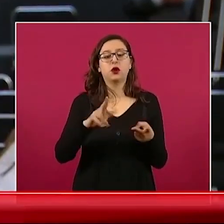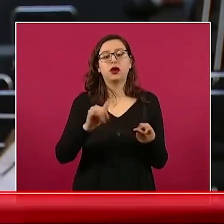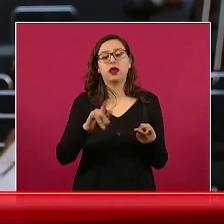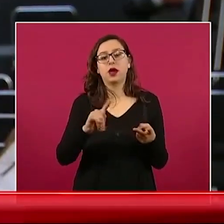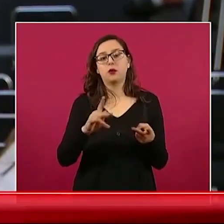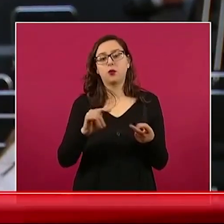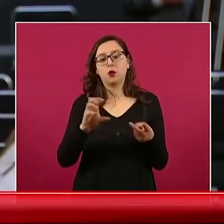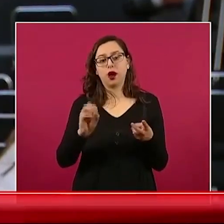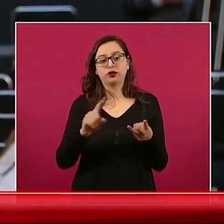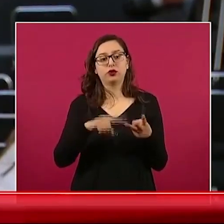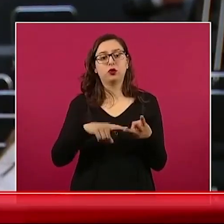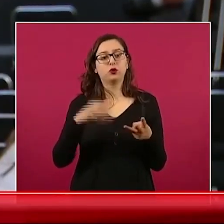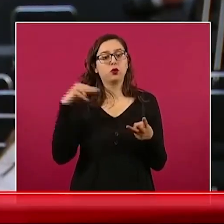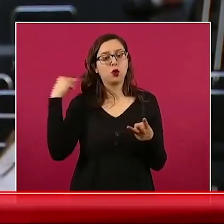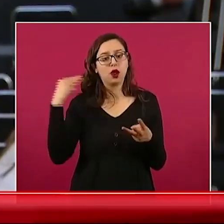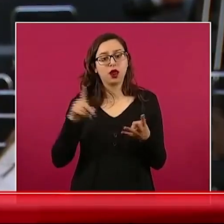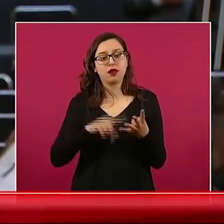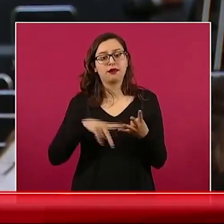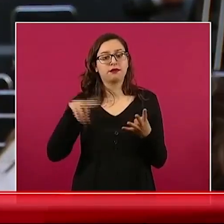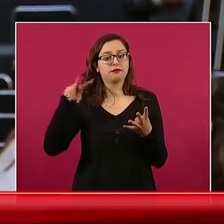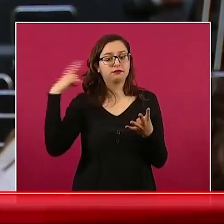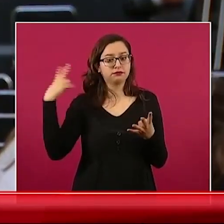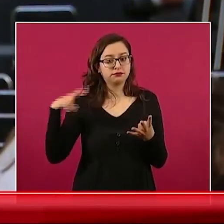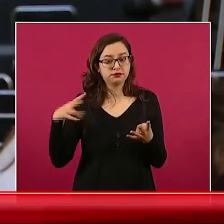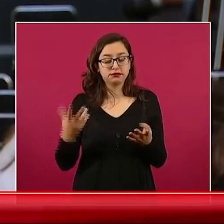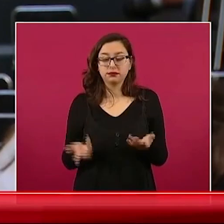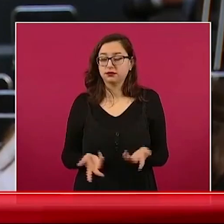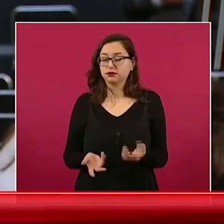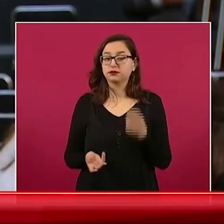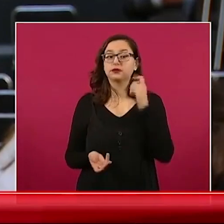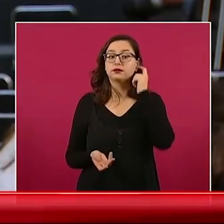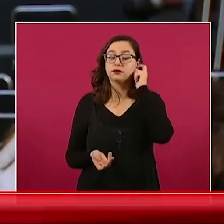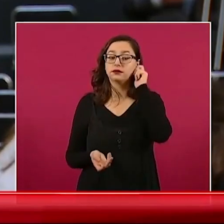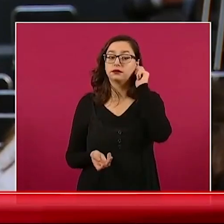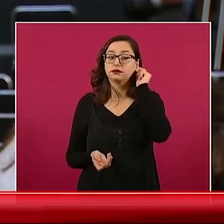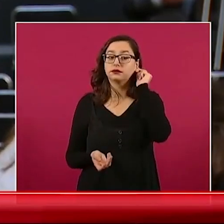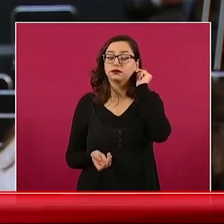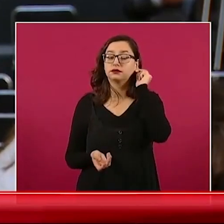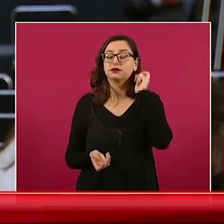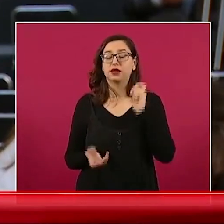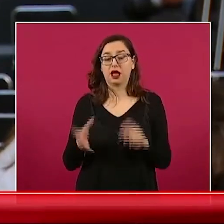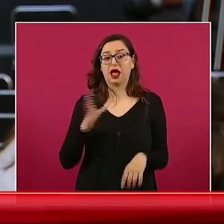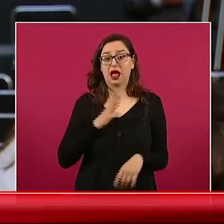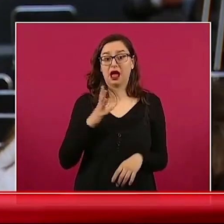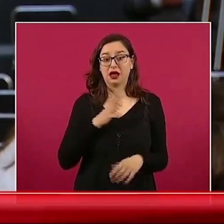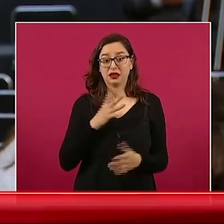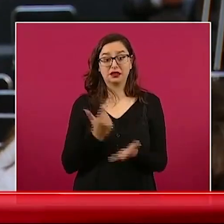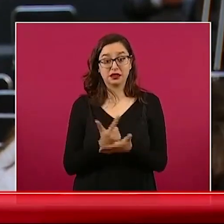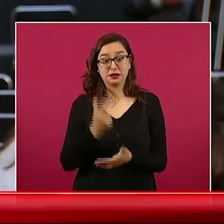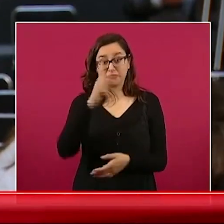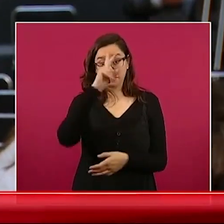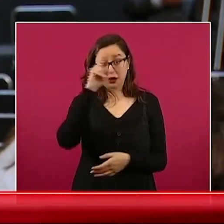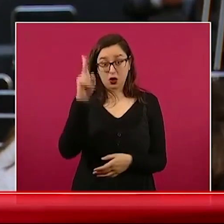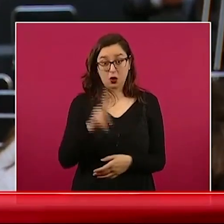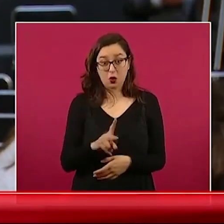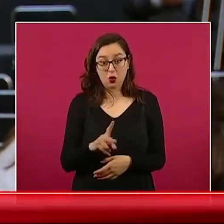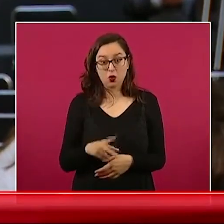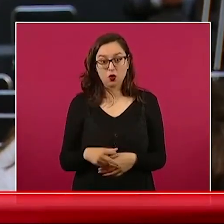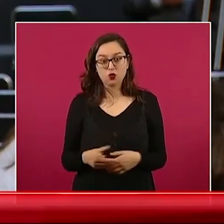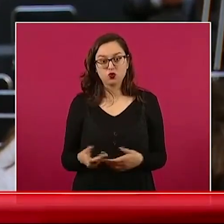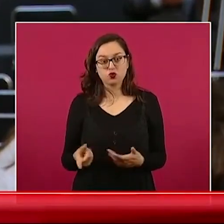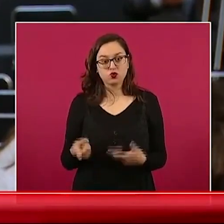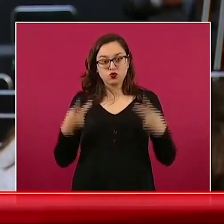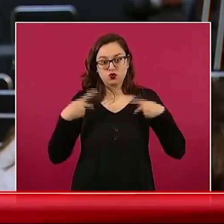en donde, por cierto, hago una acotación, hay un caso de injusticia, de grave injusticia, con un personaje que no es una